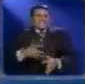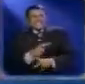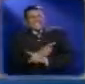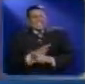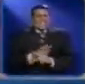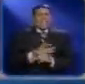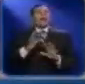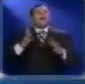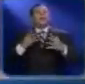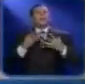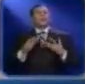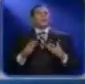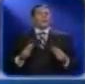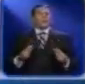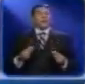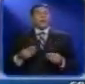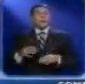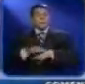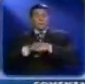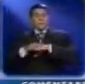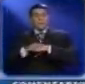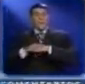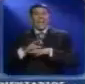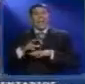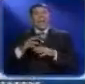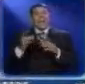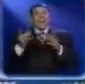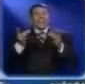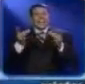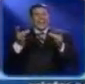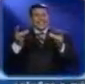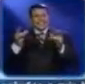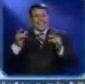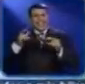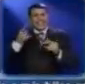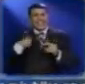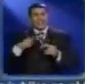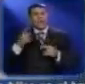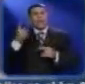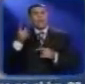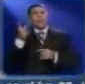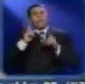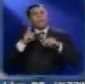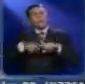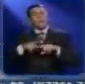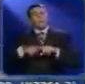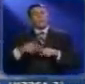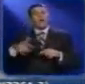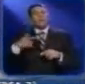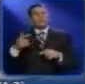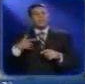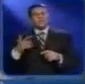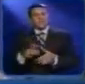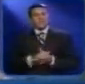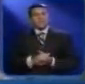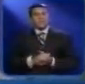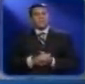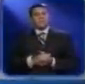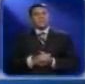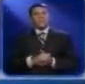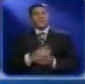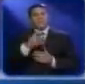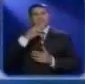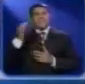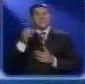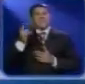Las personas con la piel grasosa se lo pueden aplicar una vez al mes o cada tres meses, dependiendo de cómo ellas vayan sintiendo su piel. Realmente no